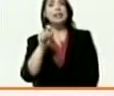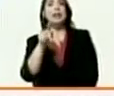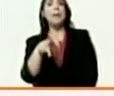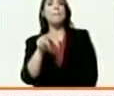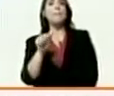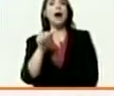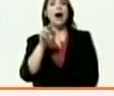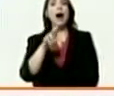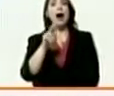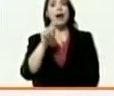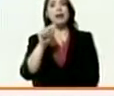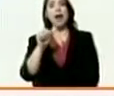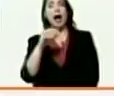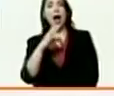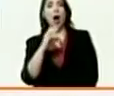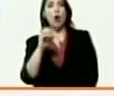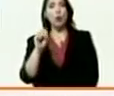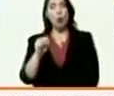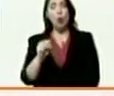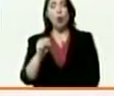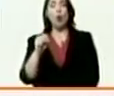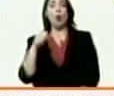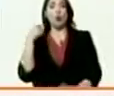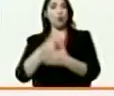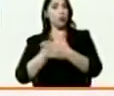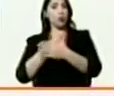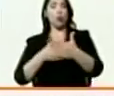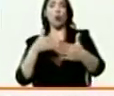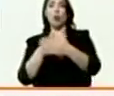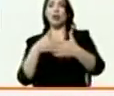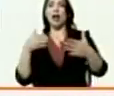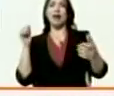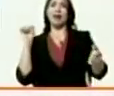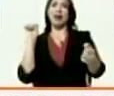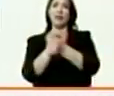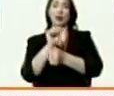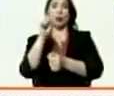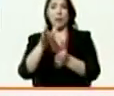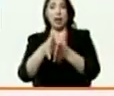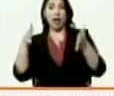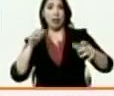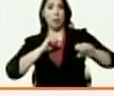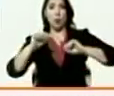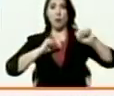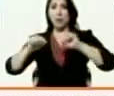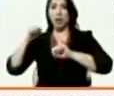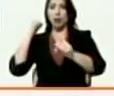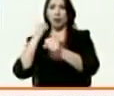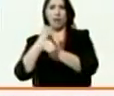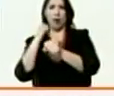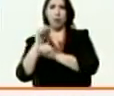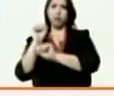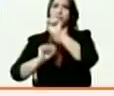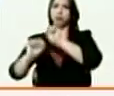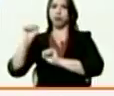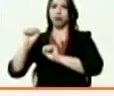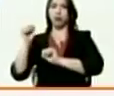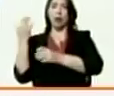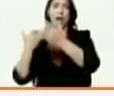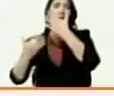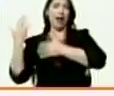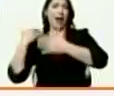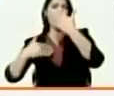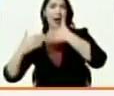esclavitud, los grandes movimientos obreros que estremecieron al mundo hace dos